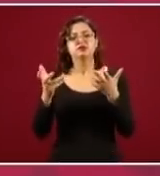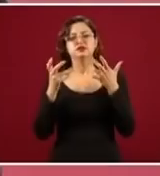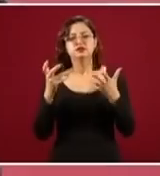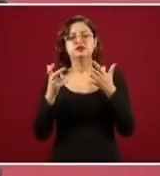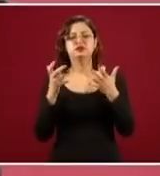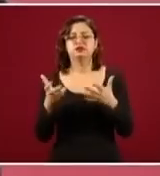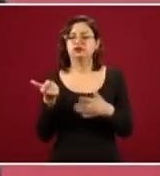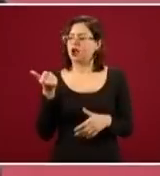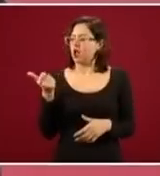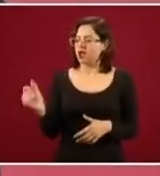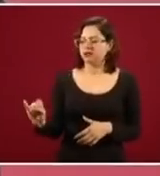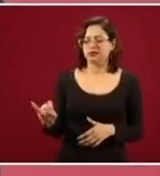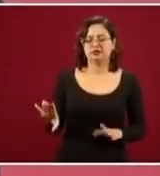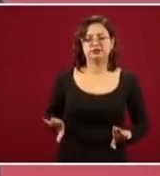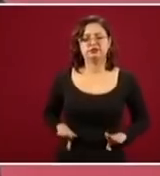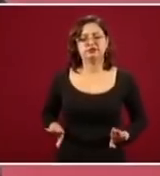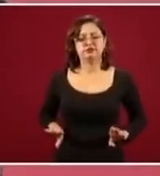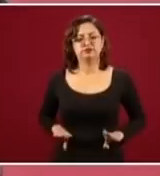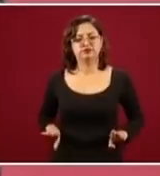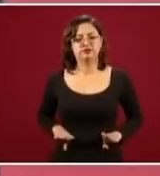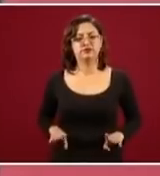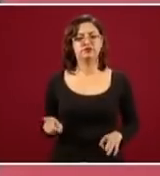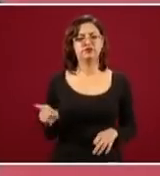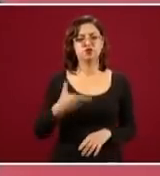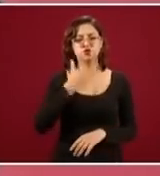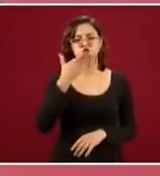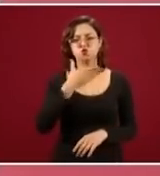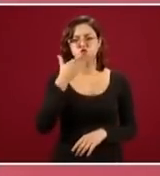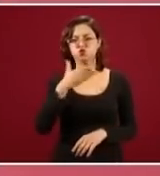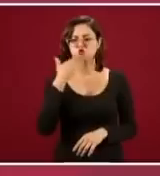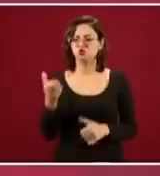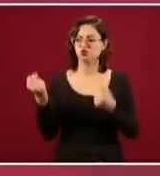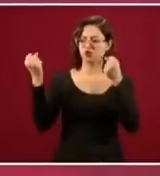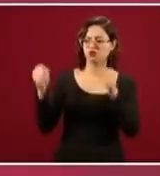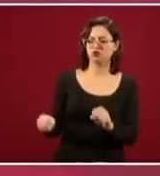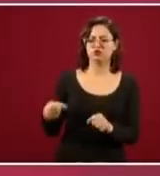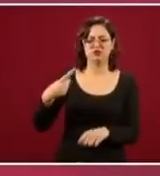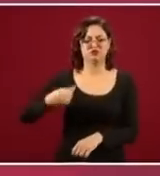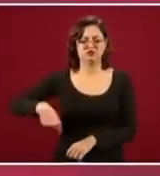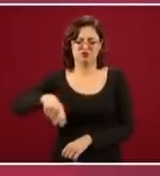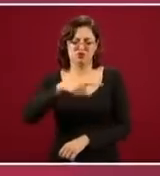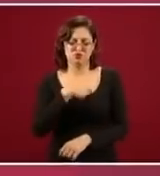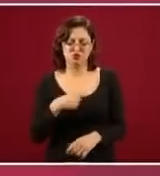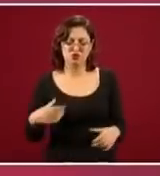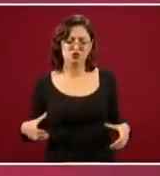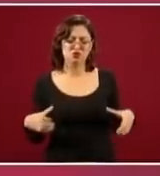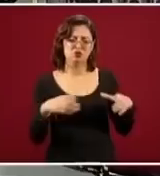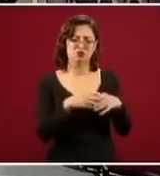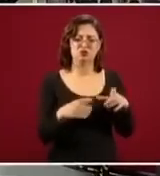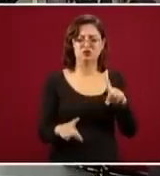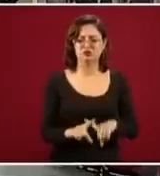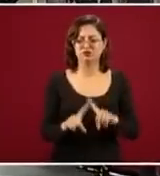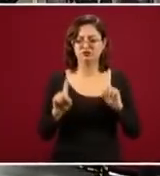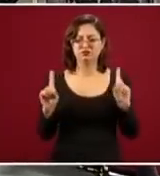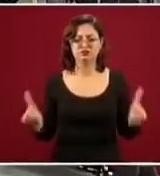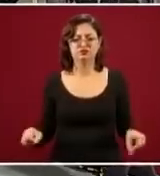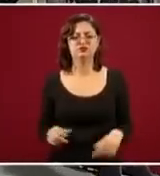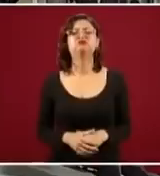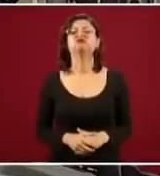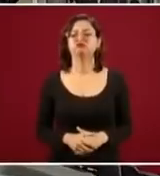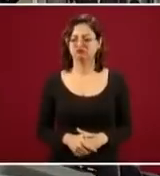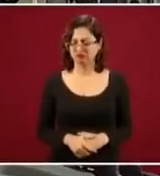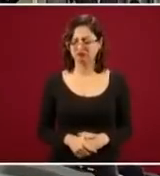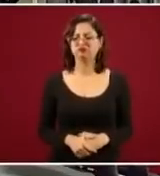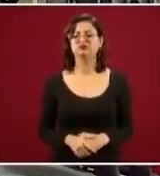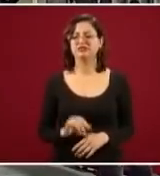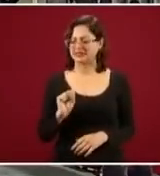tiene que ver con esas prácticas, no con lo nuestro. Sí, desde luego que sí.